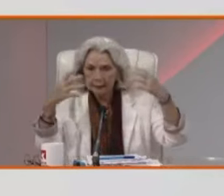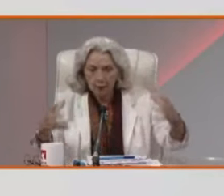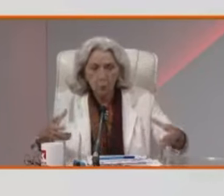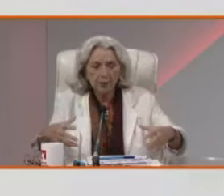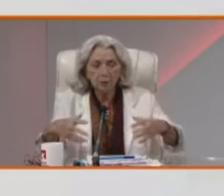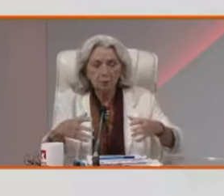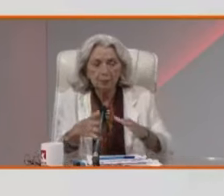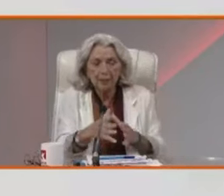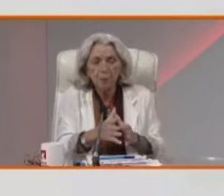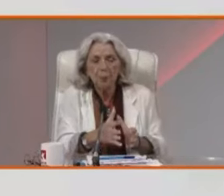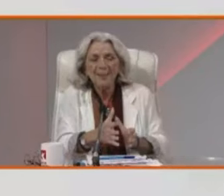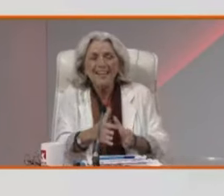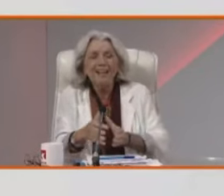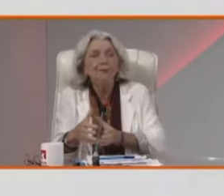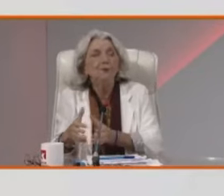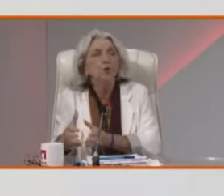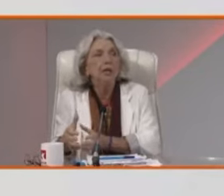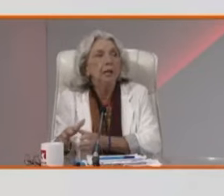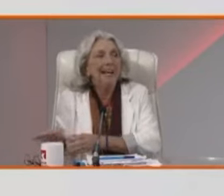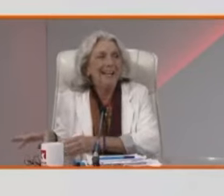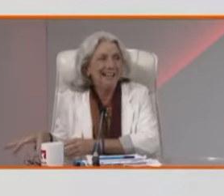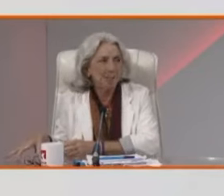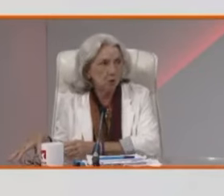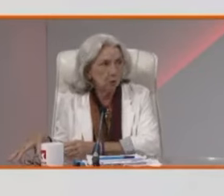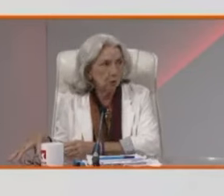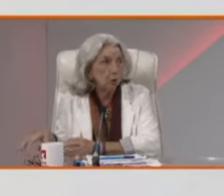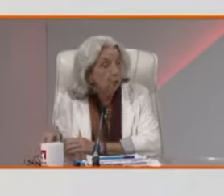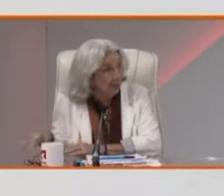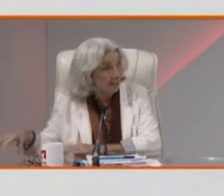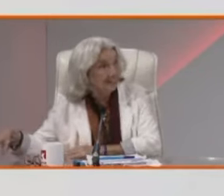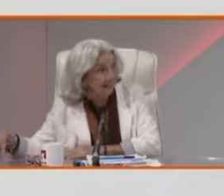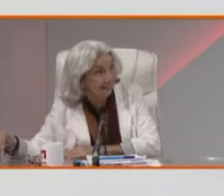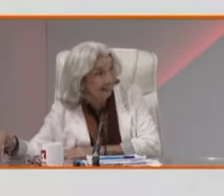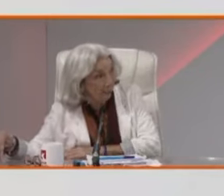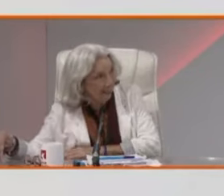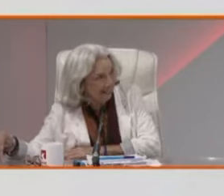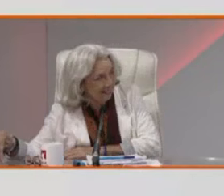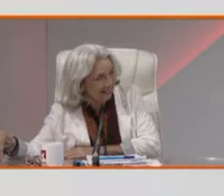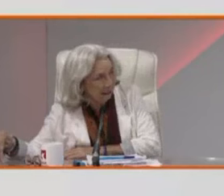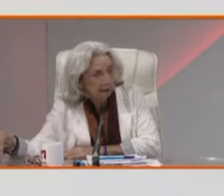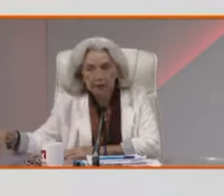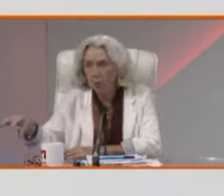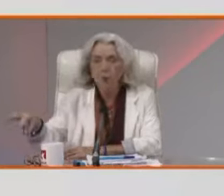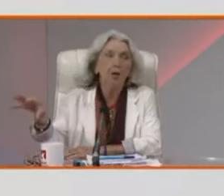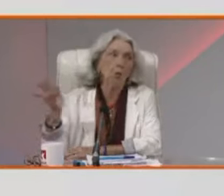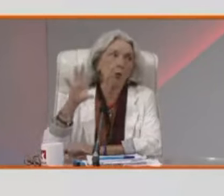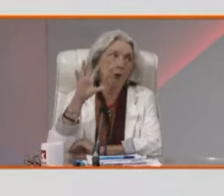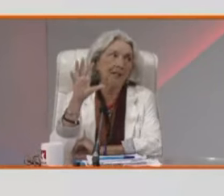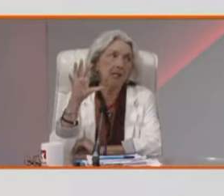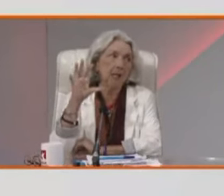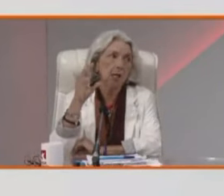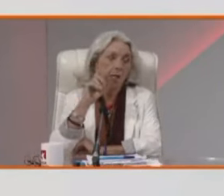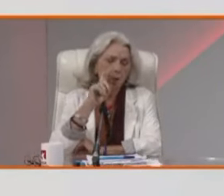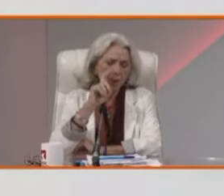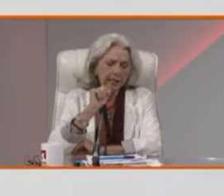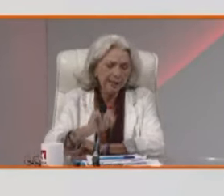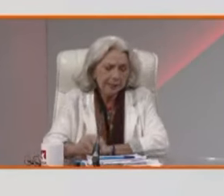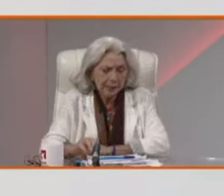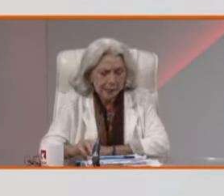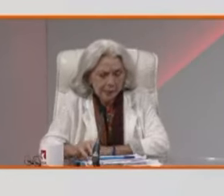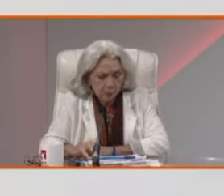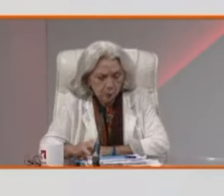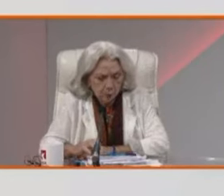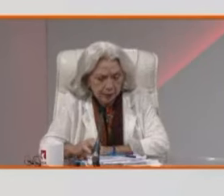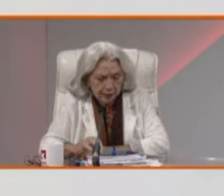coordinar, estar de acuerdo, ellos pueden influir en la región y los puede afectar directamente, de una u otra manera. Yo